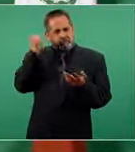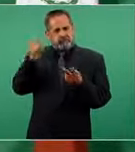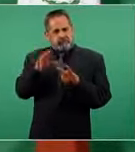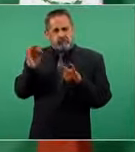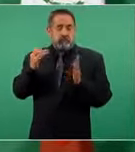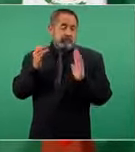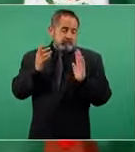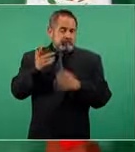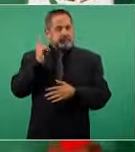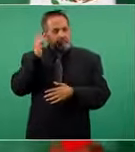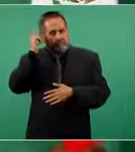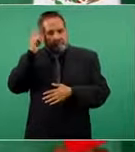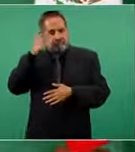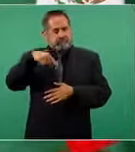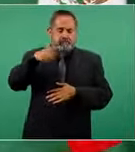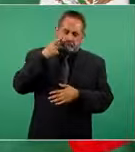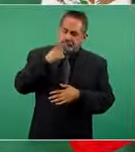ojalá